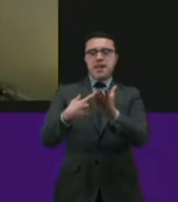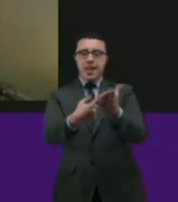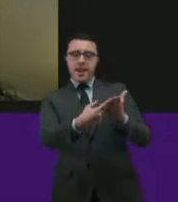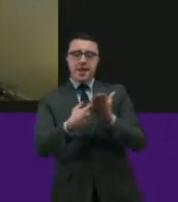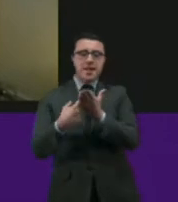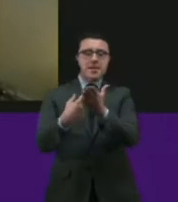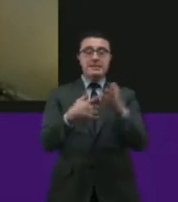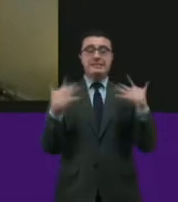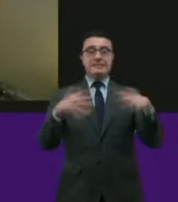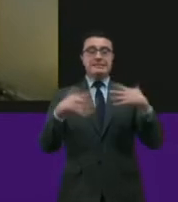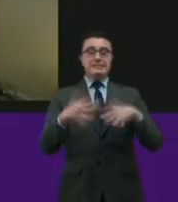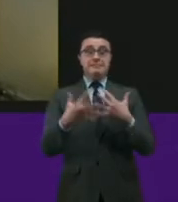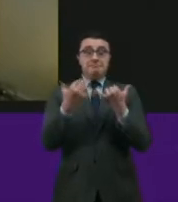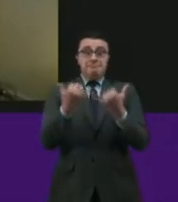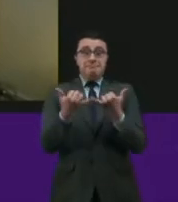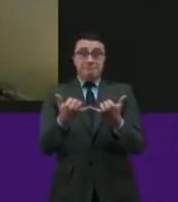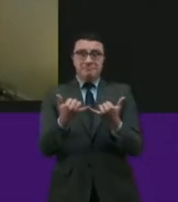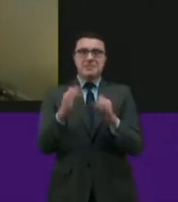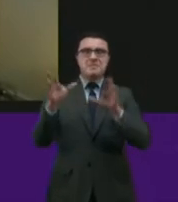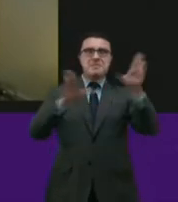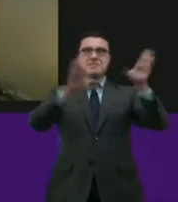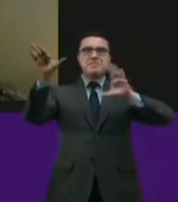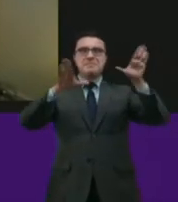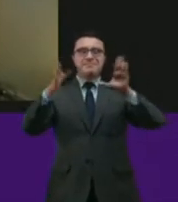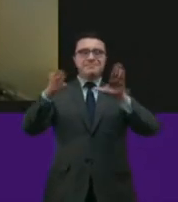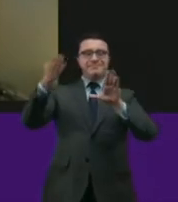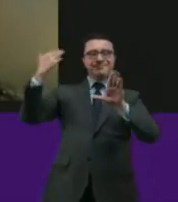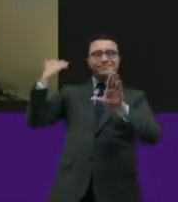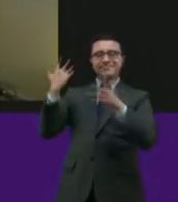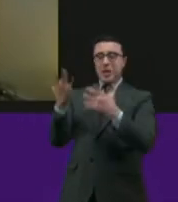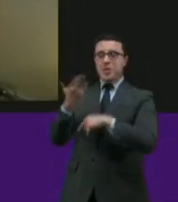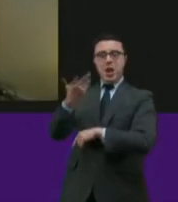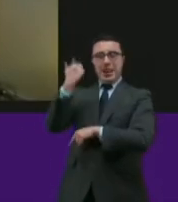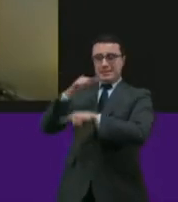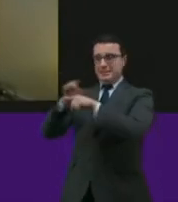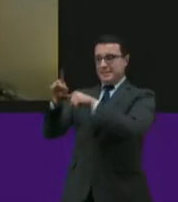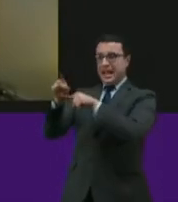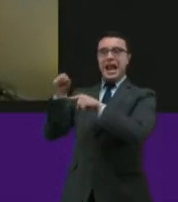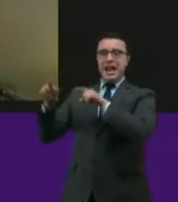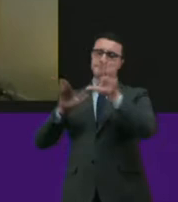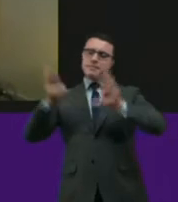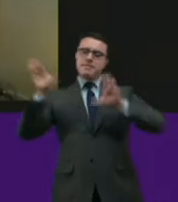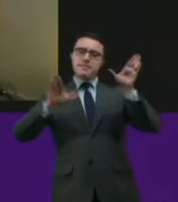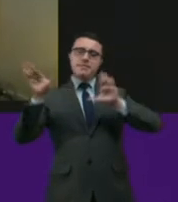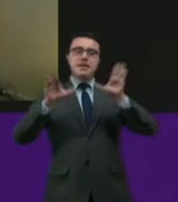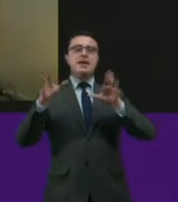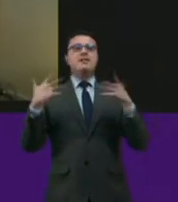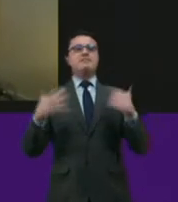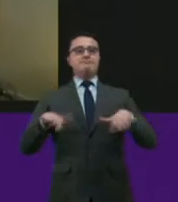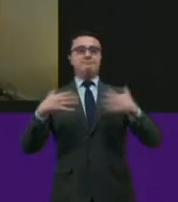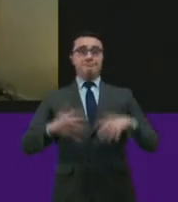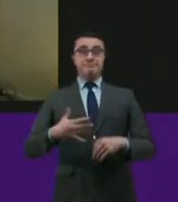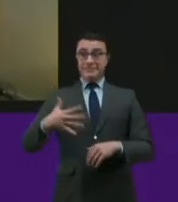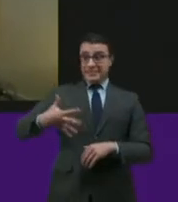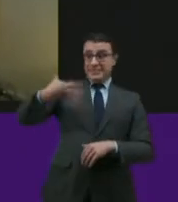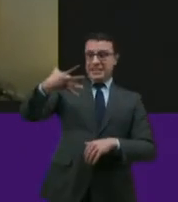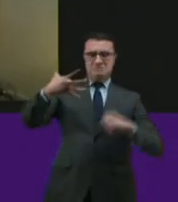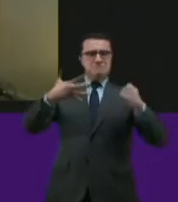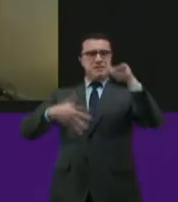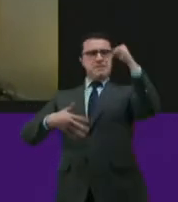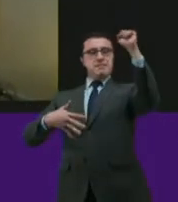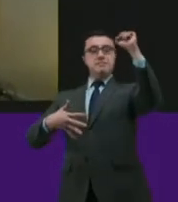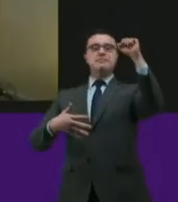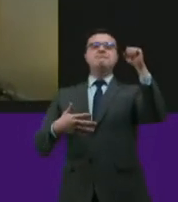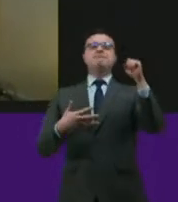realmente este fue un concurso que llevamos a cabo la semana pasada. Tenemos cinco ganadores.